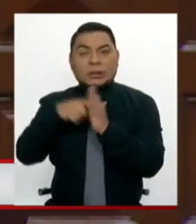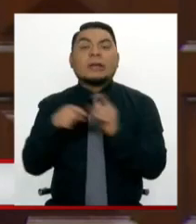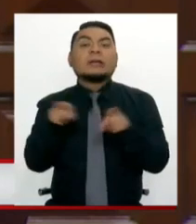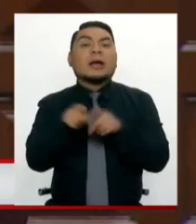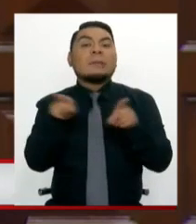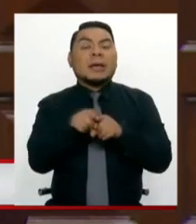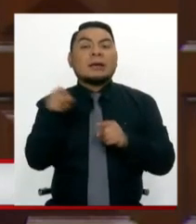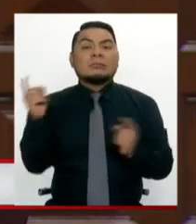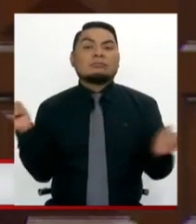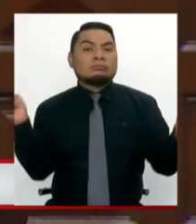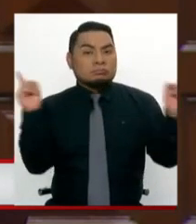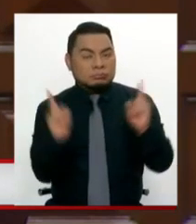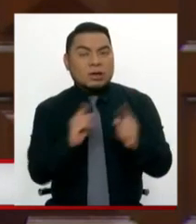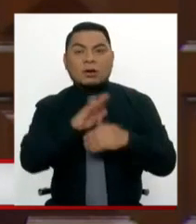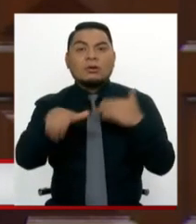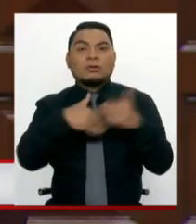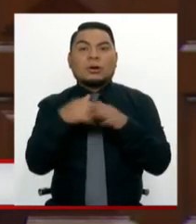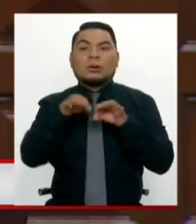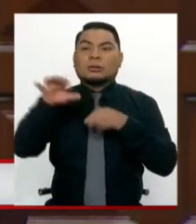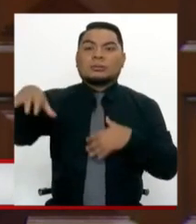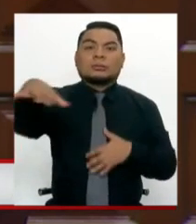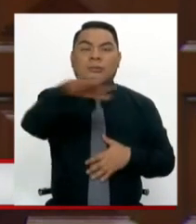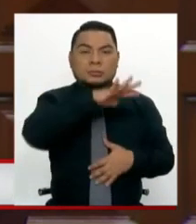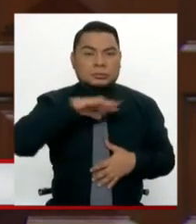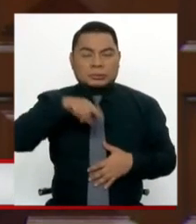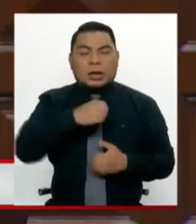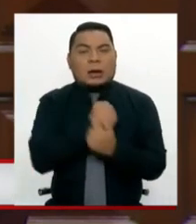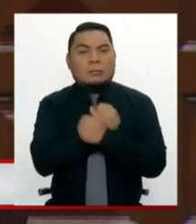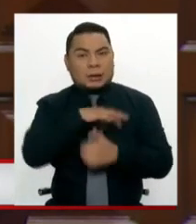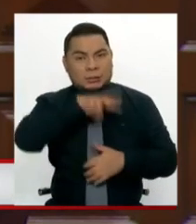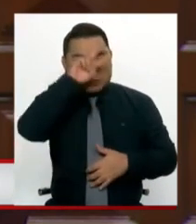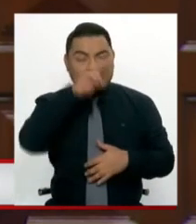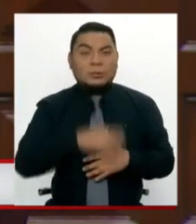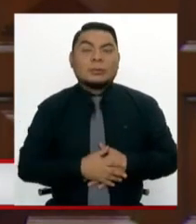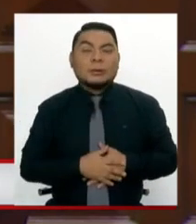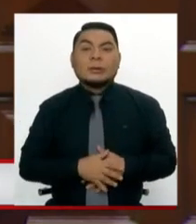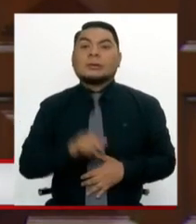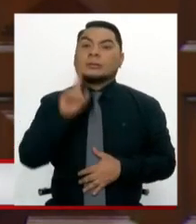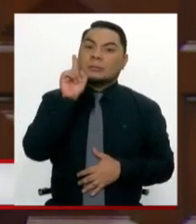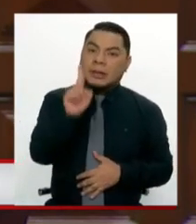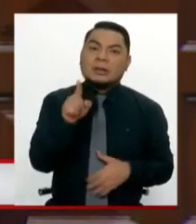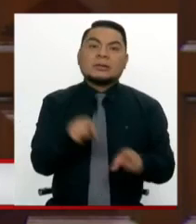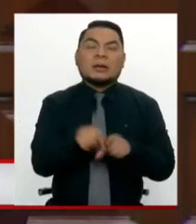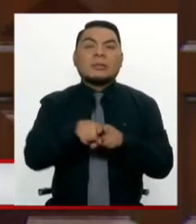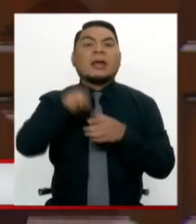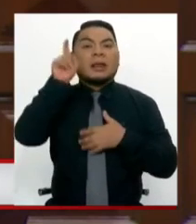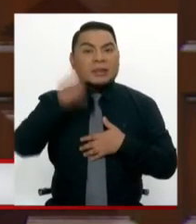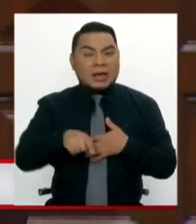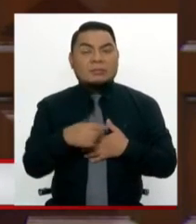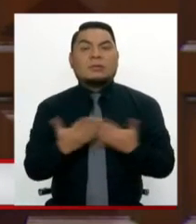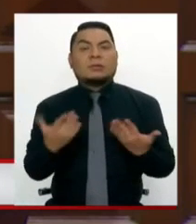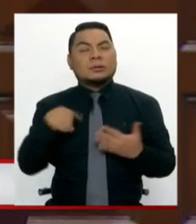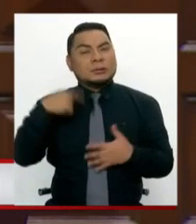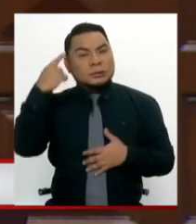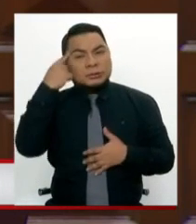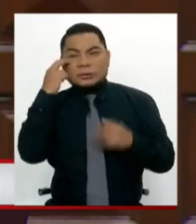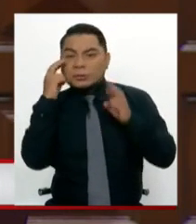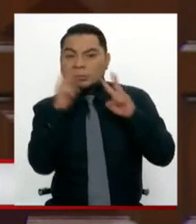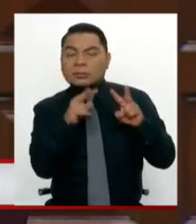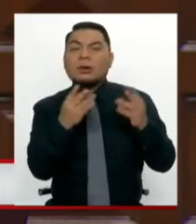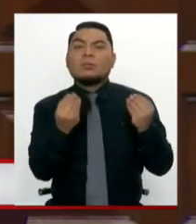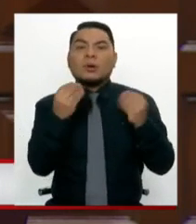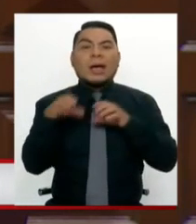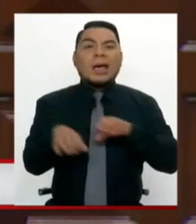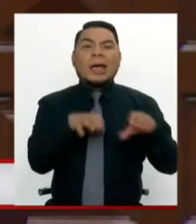presencia en todas las regiones de nuestro amado Perú. Sin embargo, también debemos dar cuenta que a raíz de